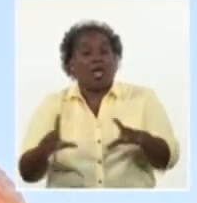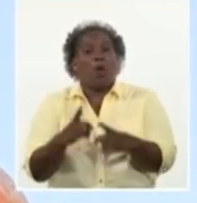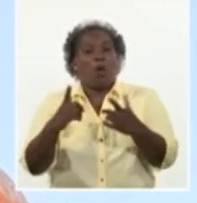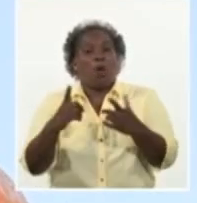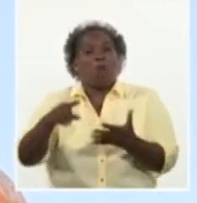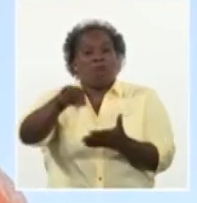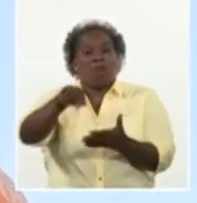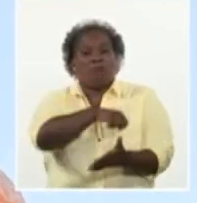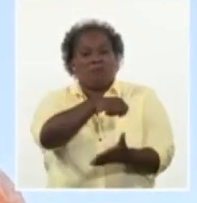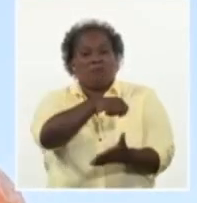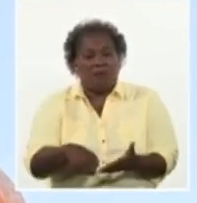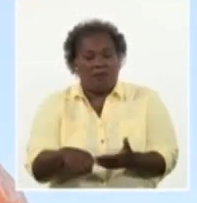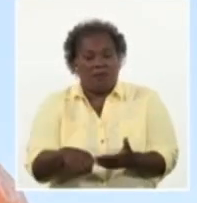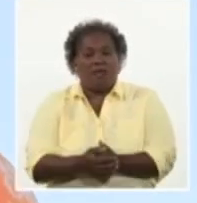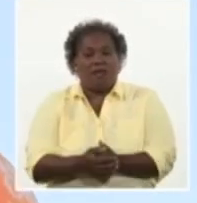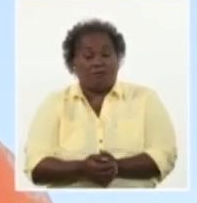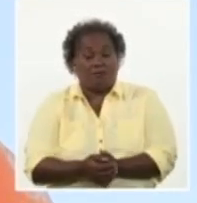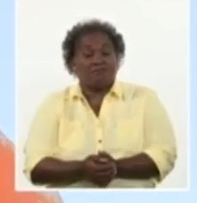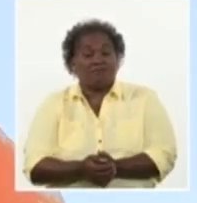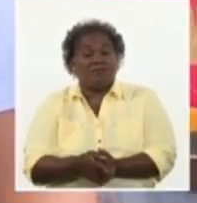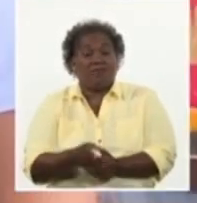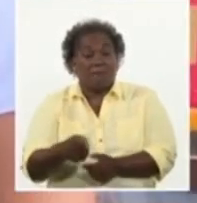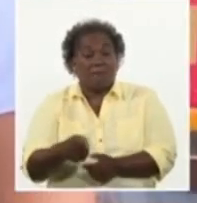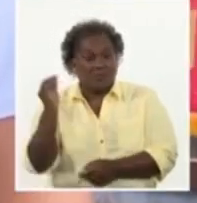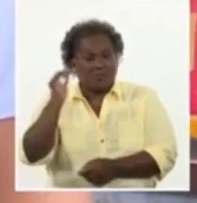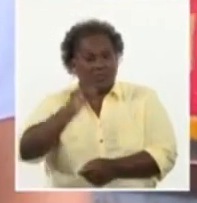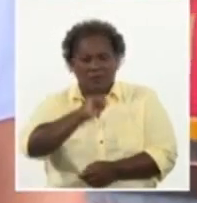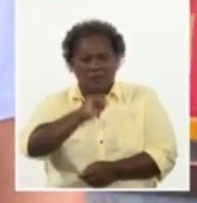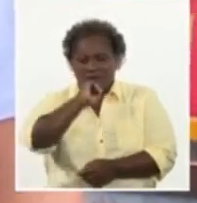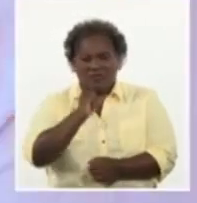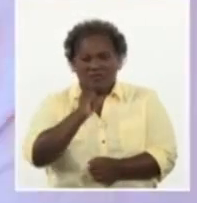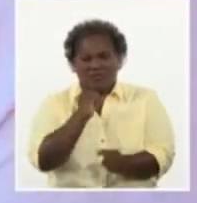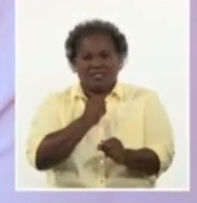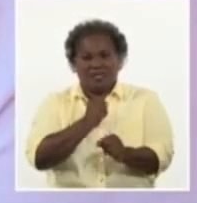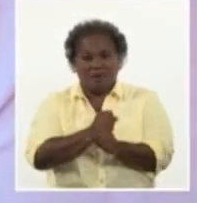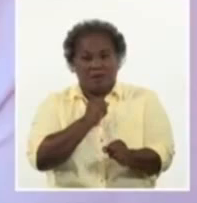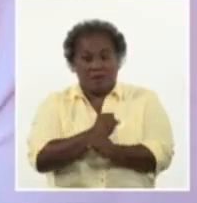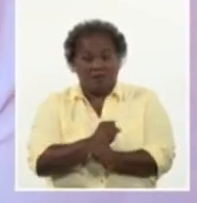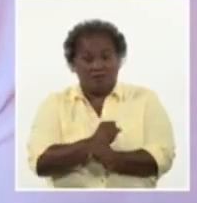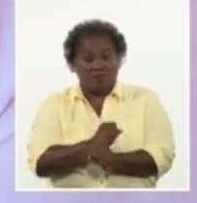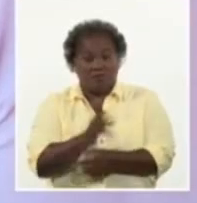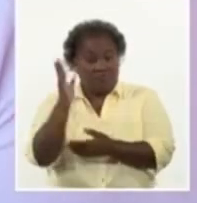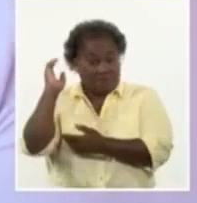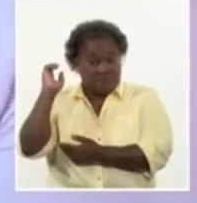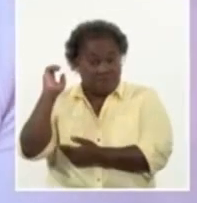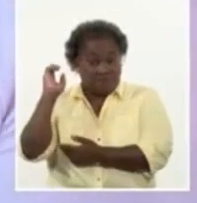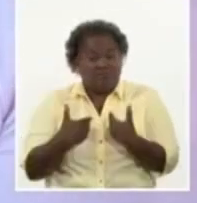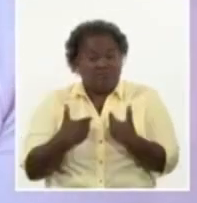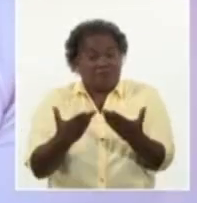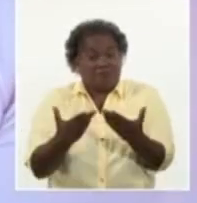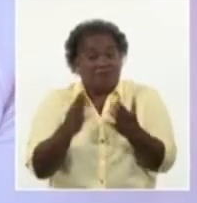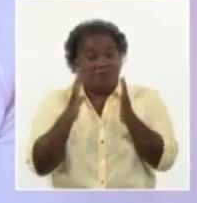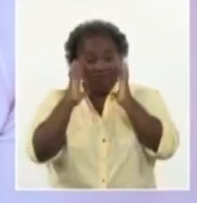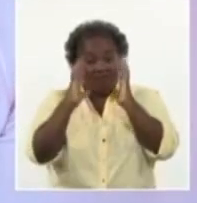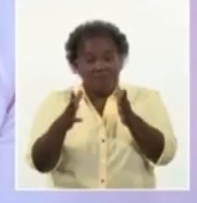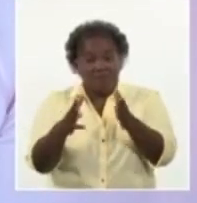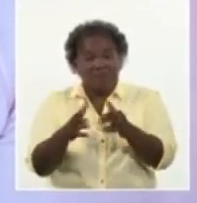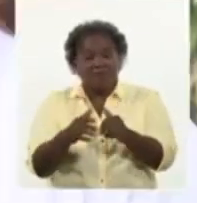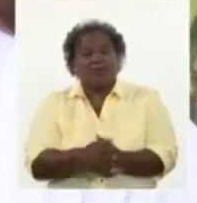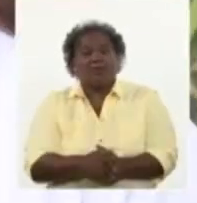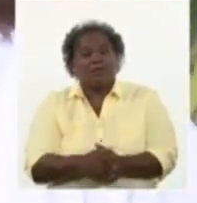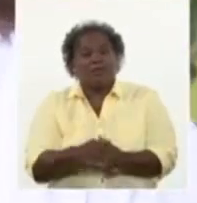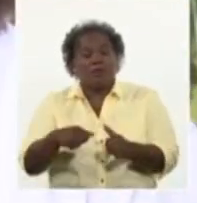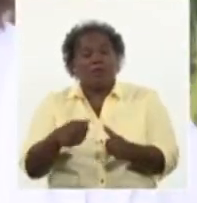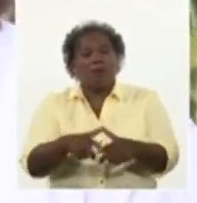sin embargo, se tienen claros los retos a los que esta mujer dedica sus energías. El incremento de los